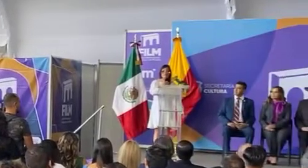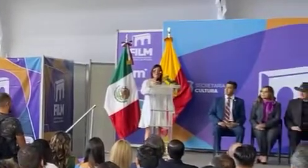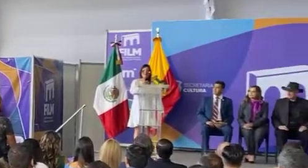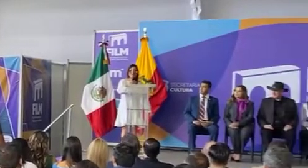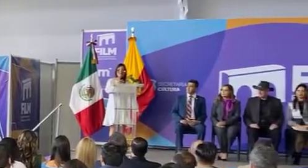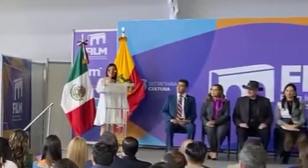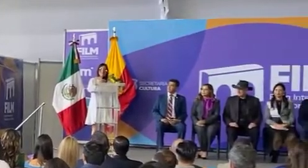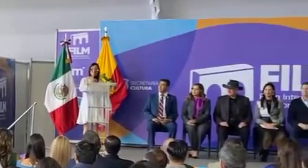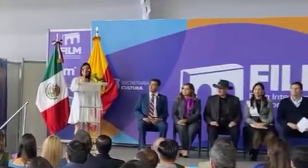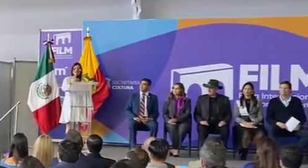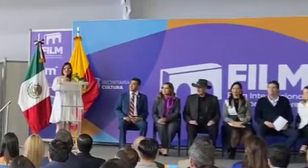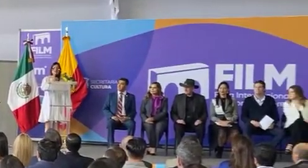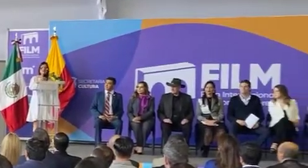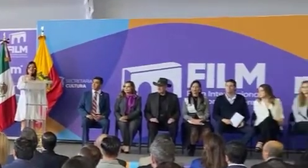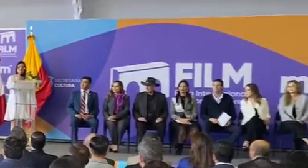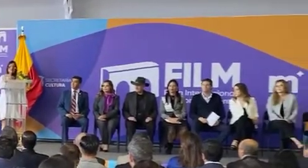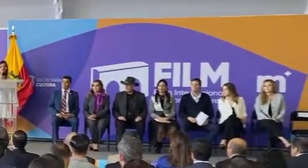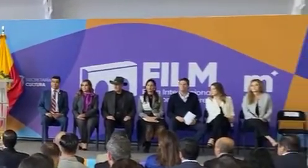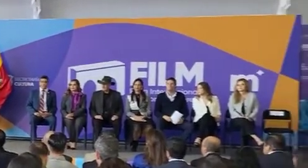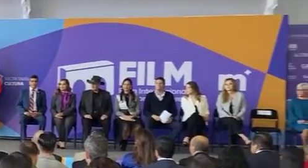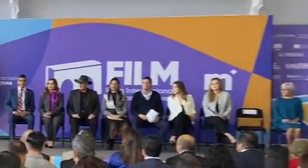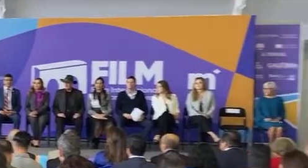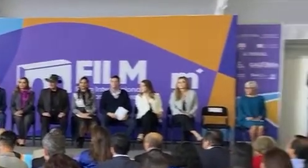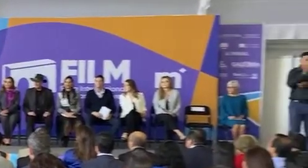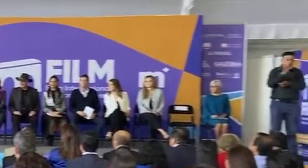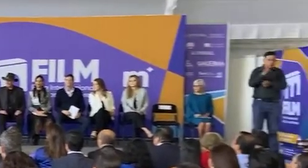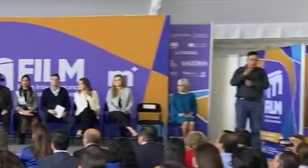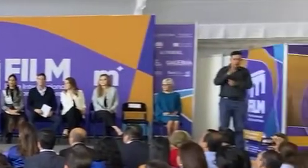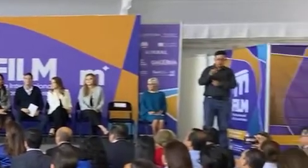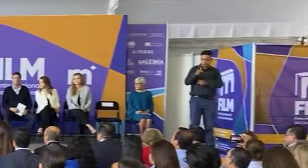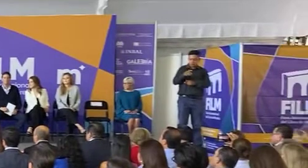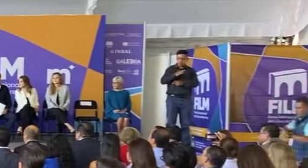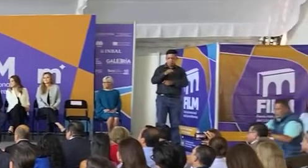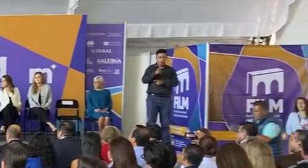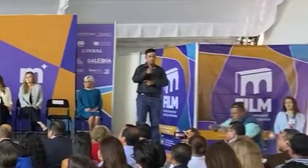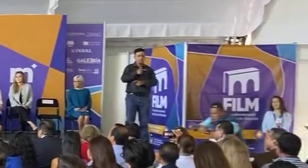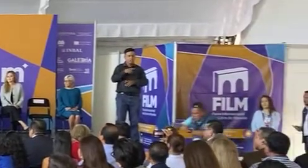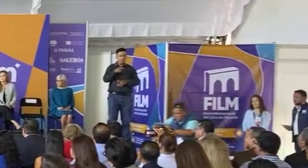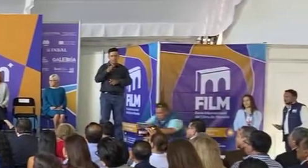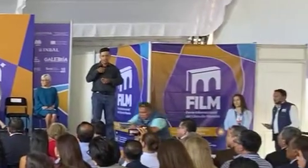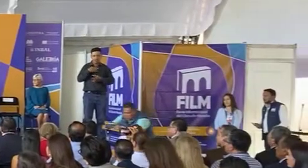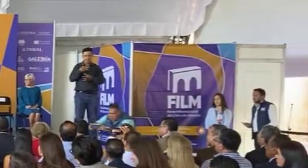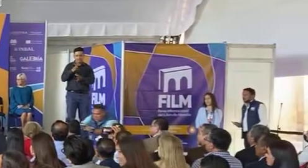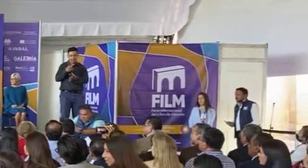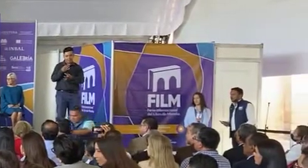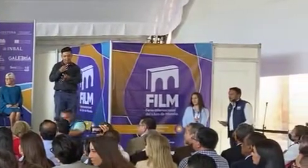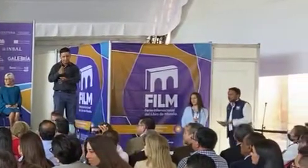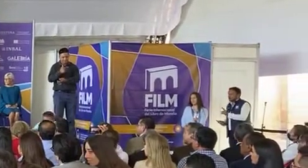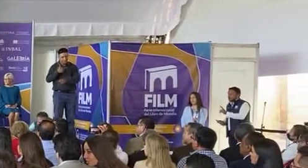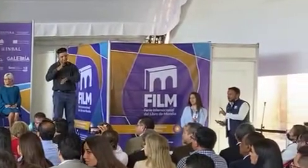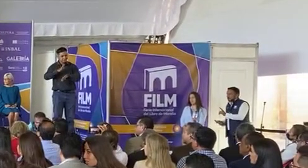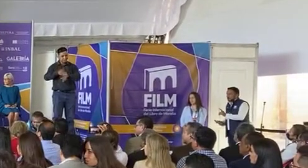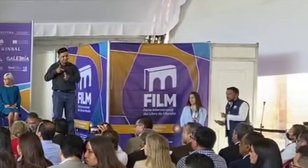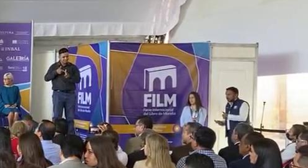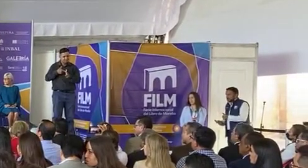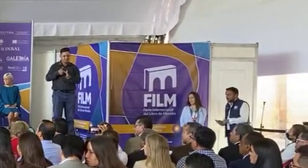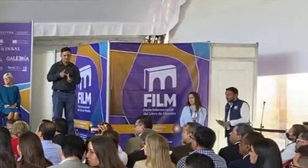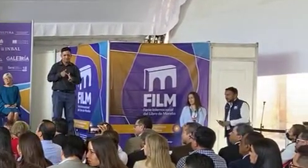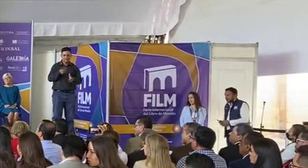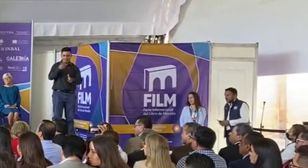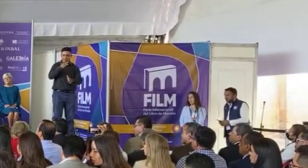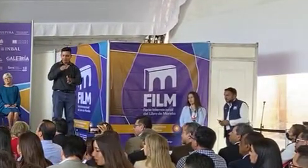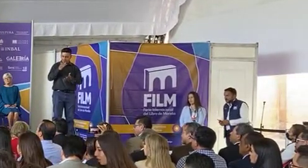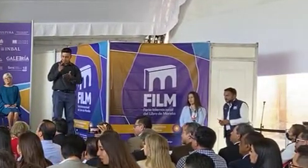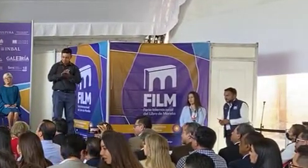por la portada, de buscar a su autor favorito o descubrir a una escritora desconocida que explore un tema